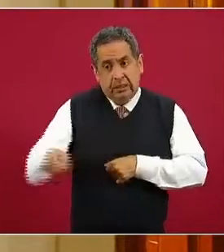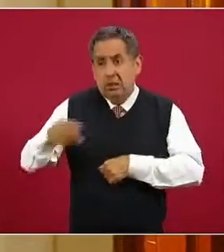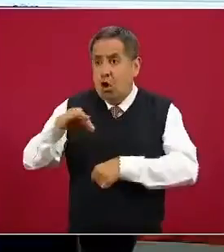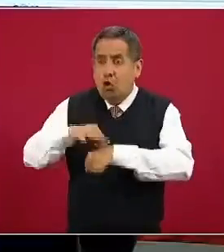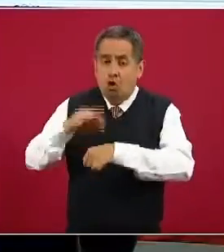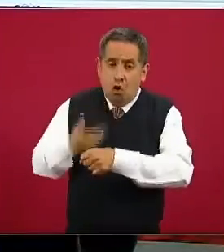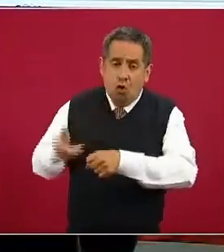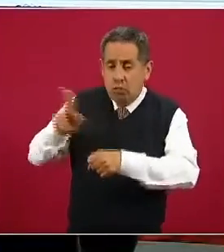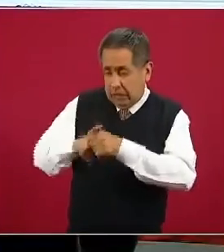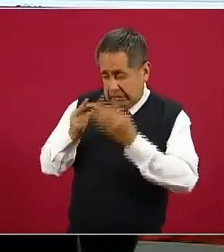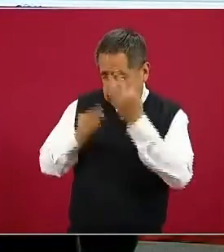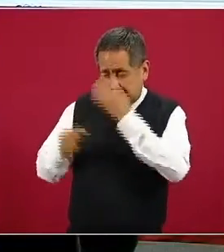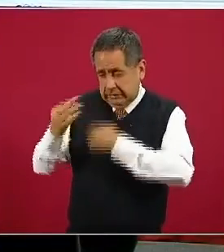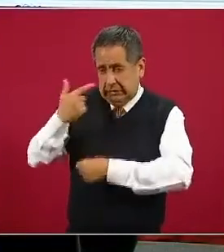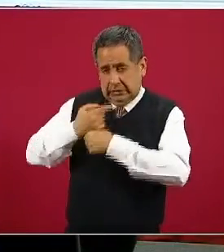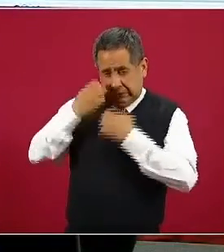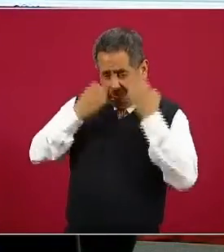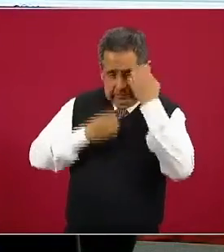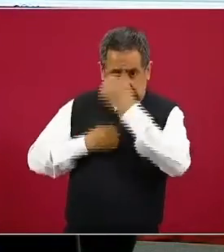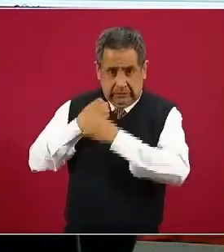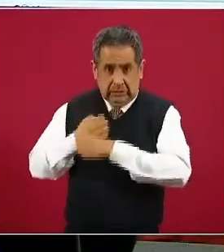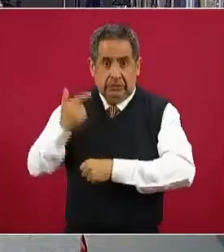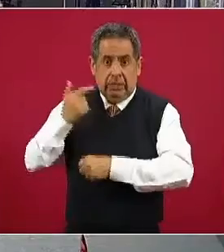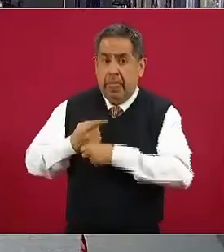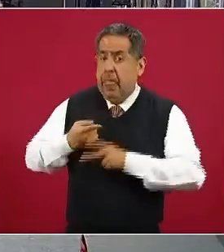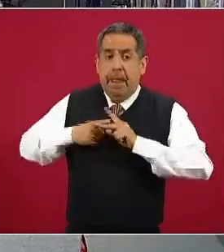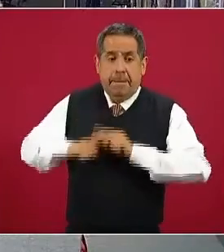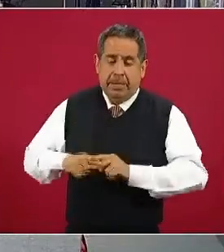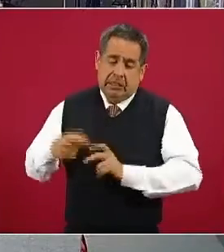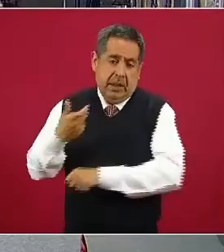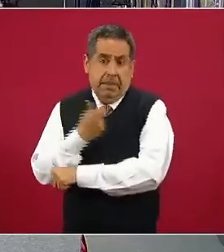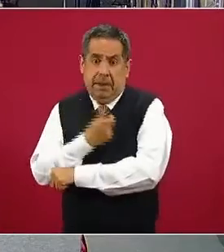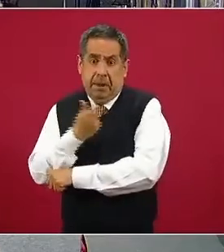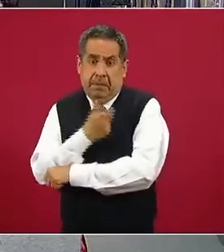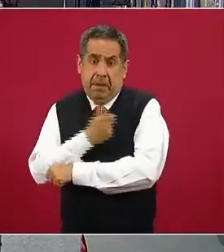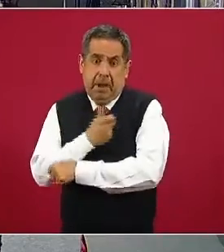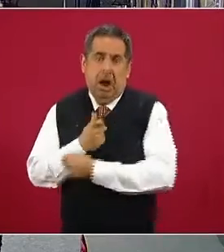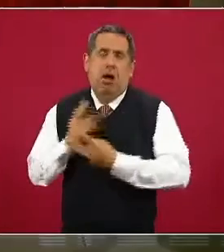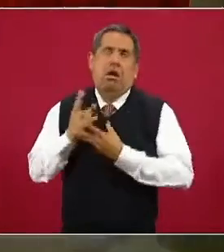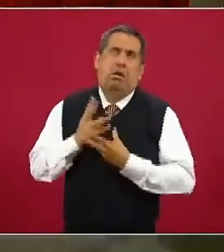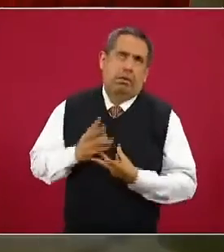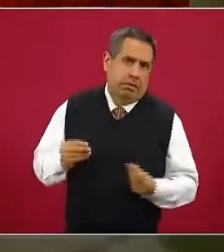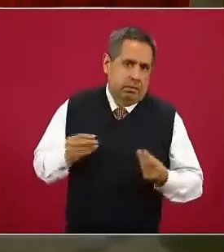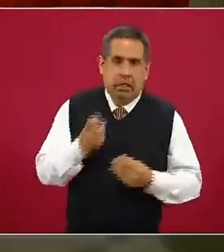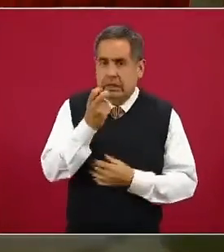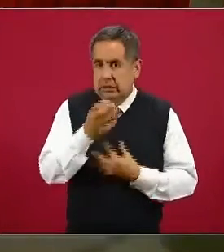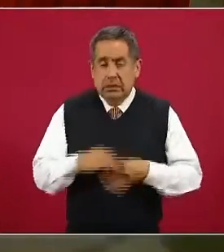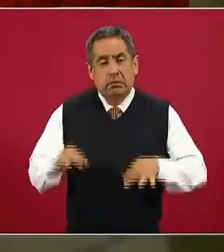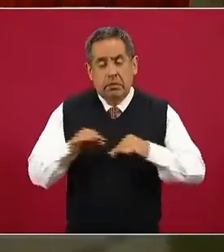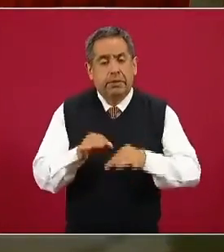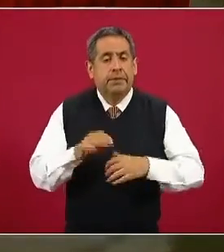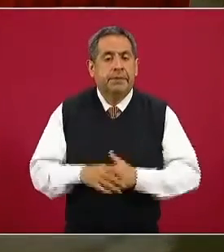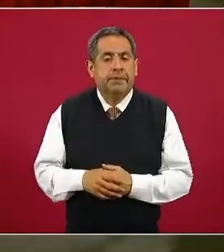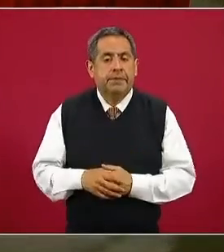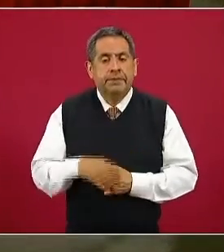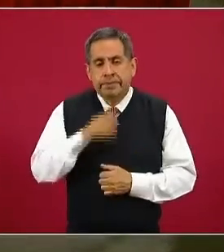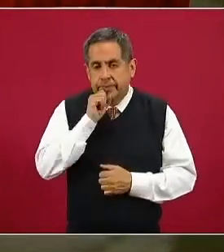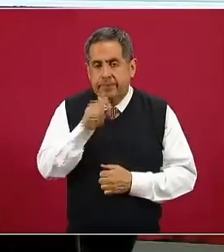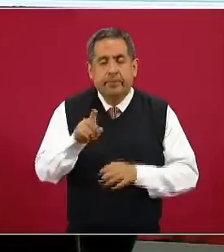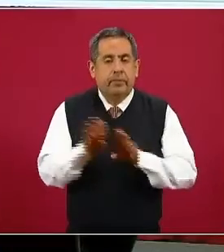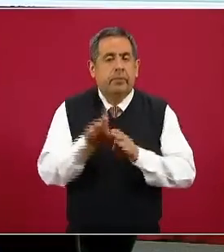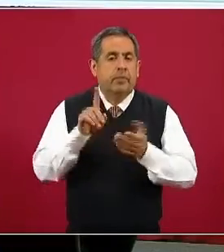de salud para que se evalúe y en su caso empezar esta vacunación profiláctica. Es una parte muy importante. Y toda la